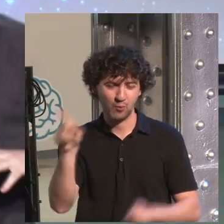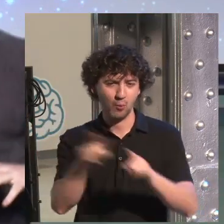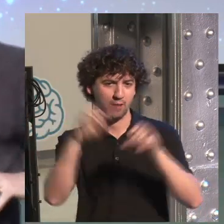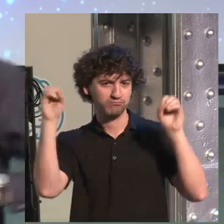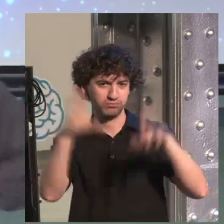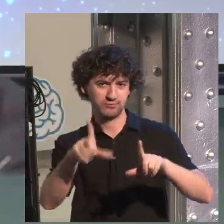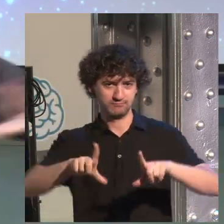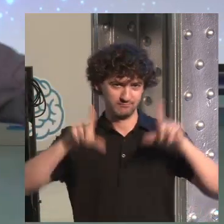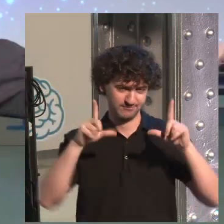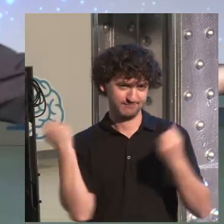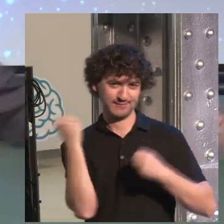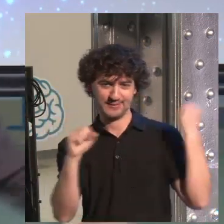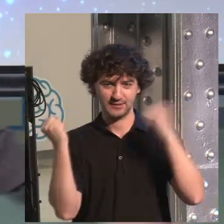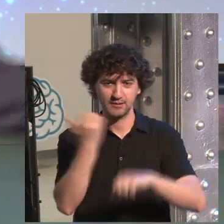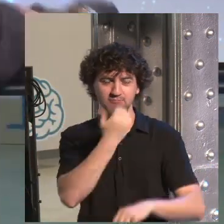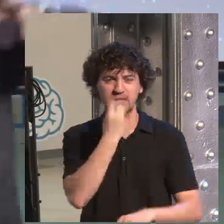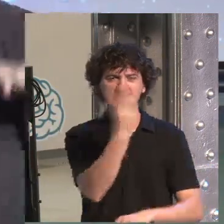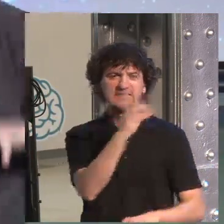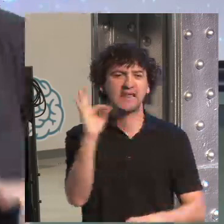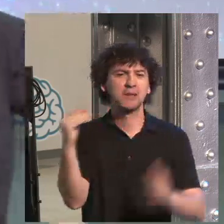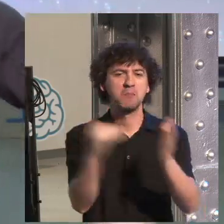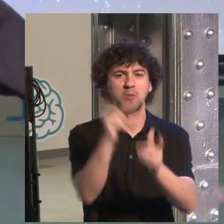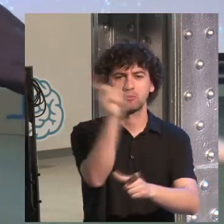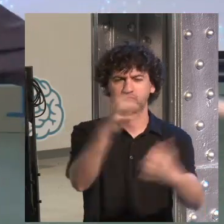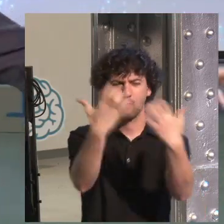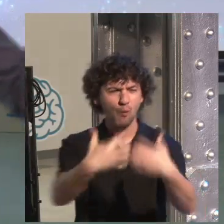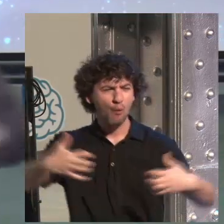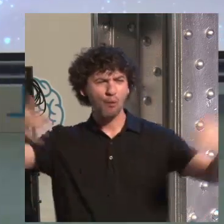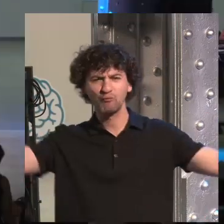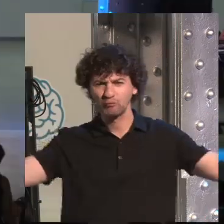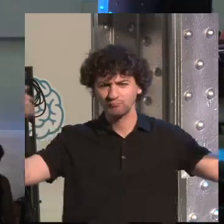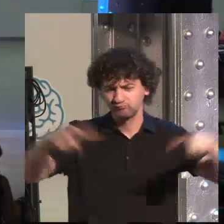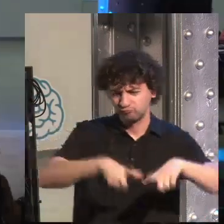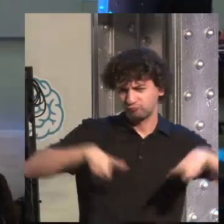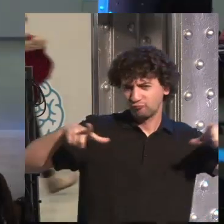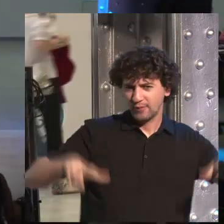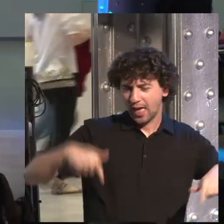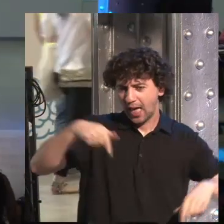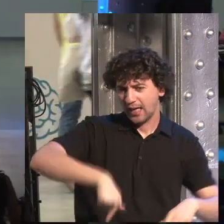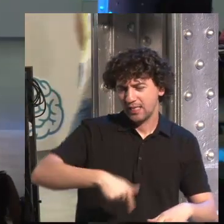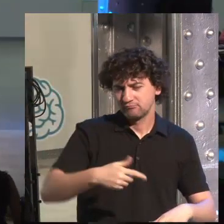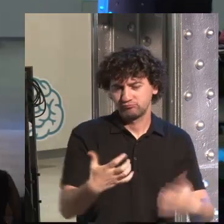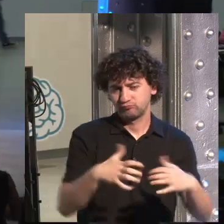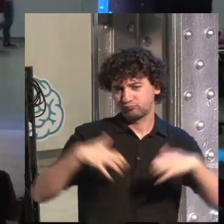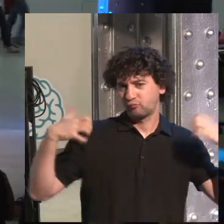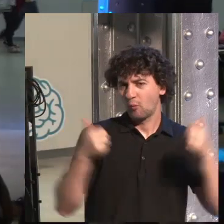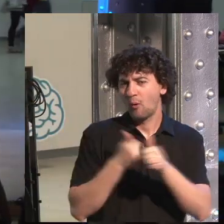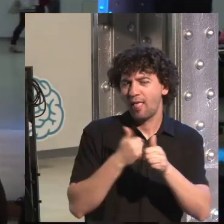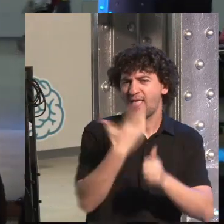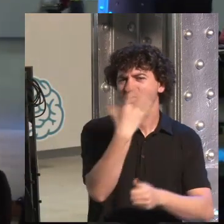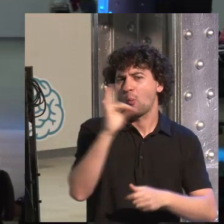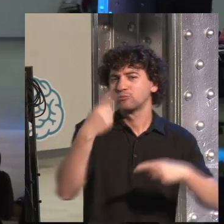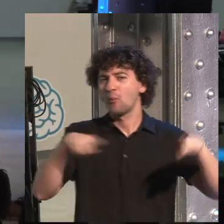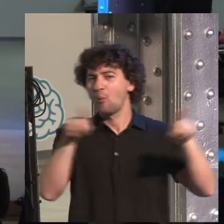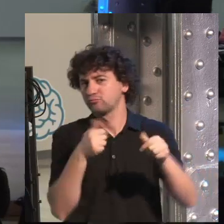Aquí tengo un público de 30.000 personas. Una macroestructura, aquí abajo, aquí tengo 50 músicos tocando a tope. A